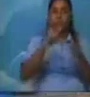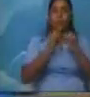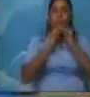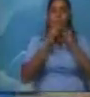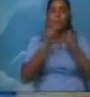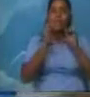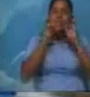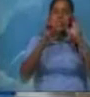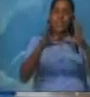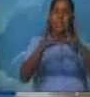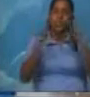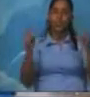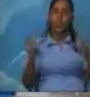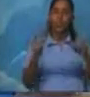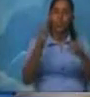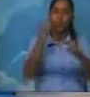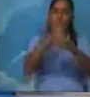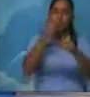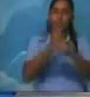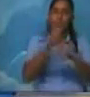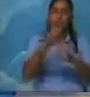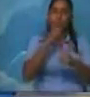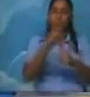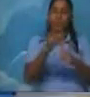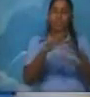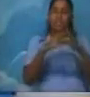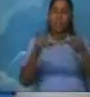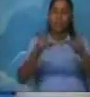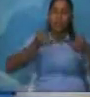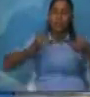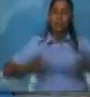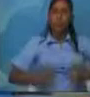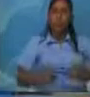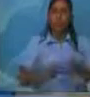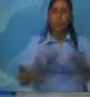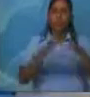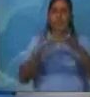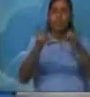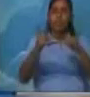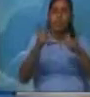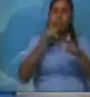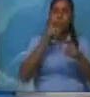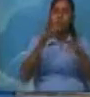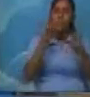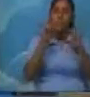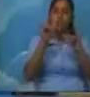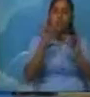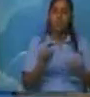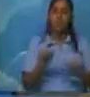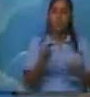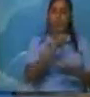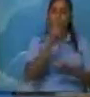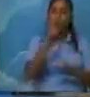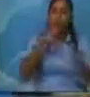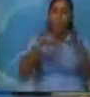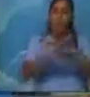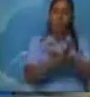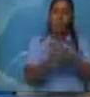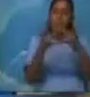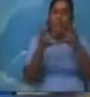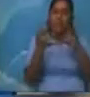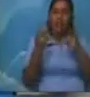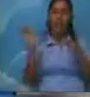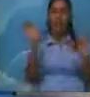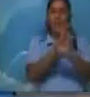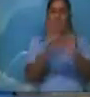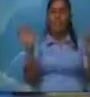a maldecir su negocito usted va a maldecir a sus hijitos y usted se va a maldecir usted mismo no vaya a recoger